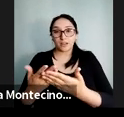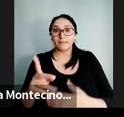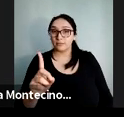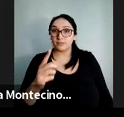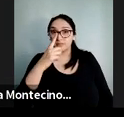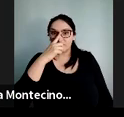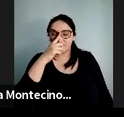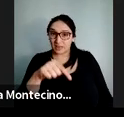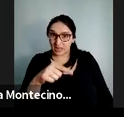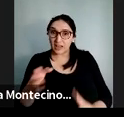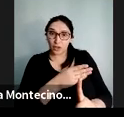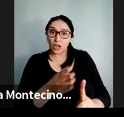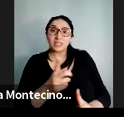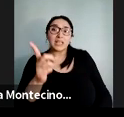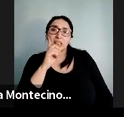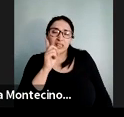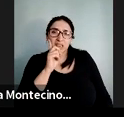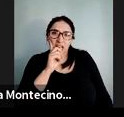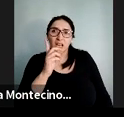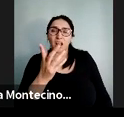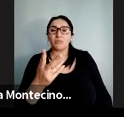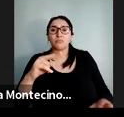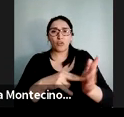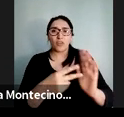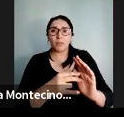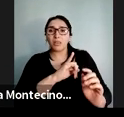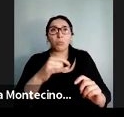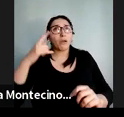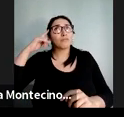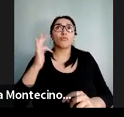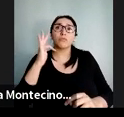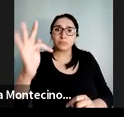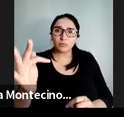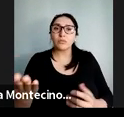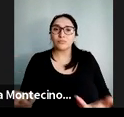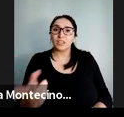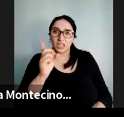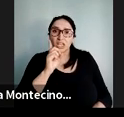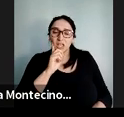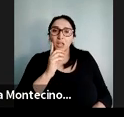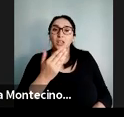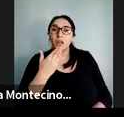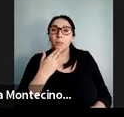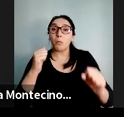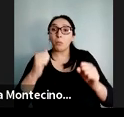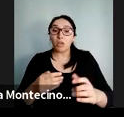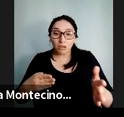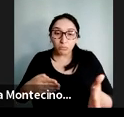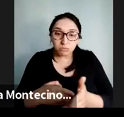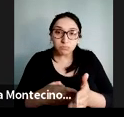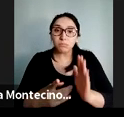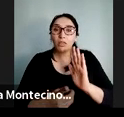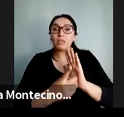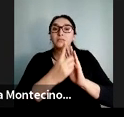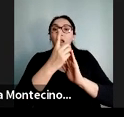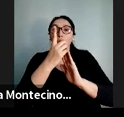de violencia tiene consecuencias físicas, tiene consecuencias emocionales y puede interrumpir el desarrollo, ¿cierto?, habitual